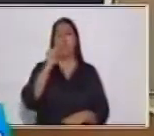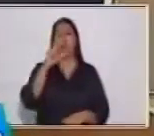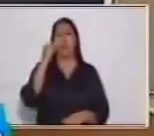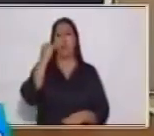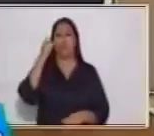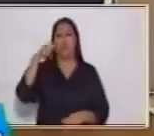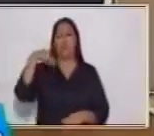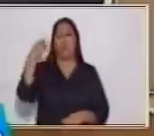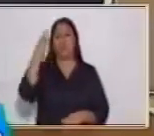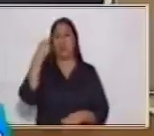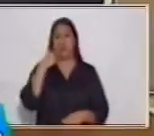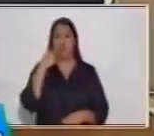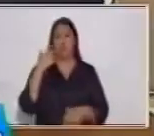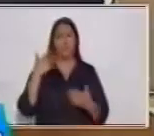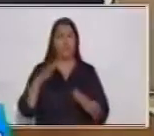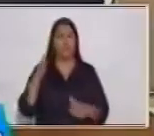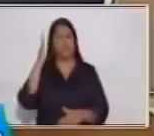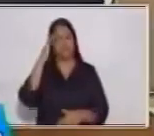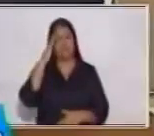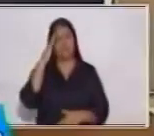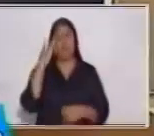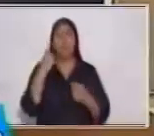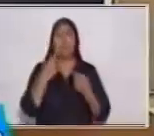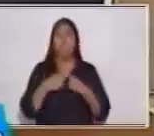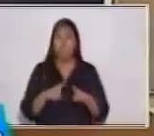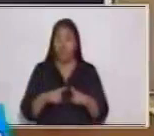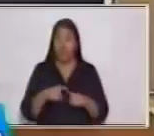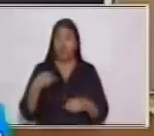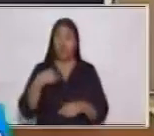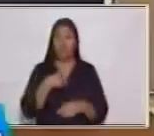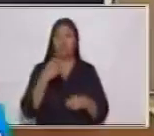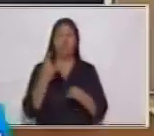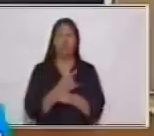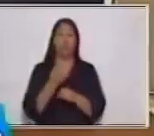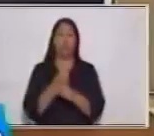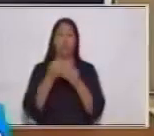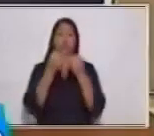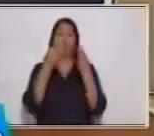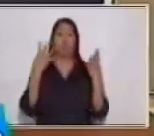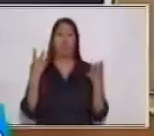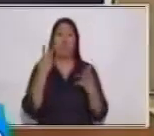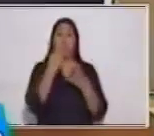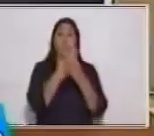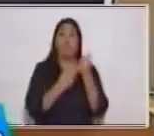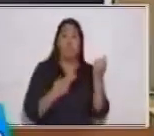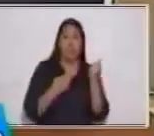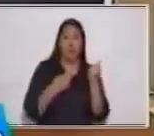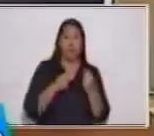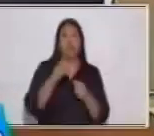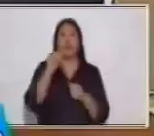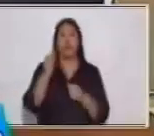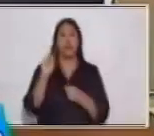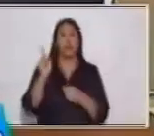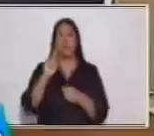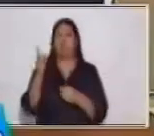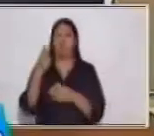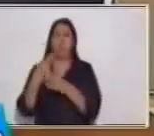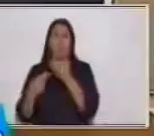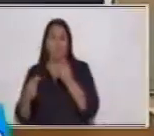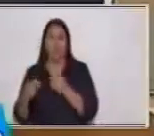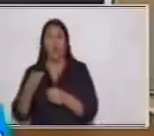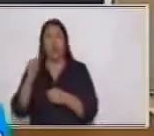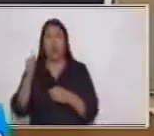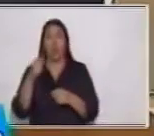hemos trabajado con números pares, con números impares y números enteros. El día de hoy vamos a empezar